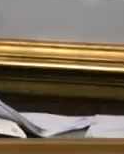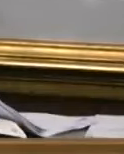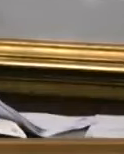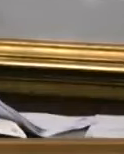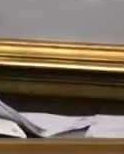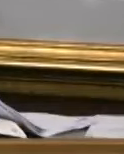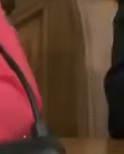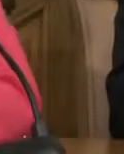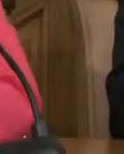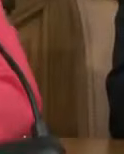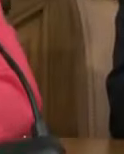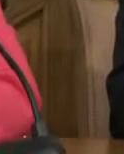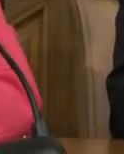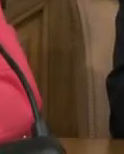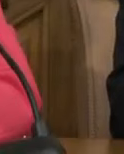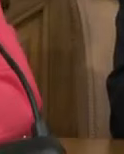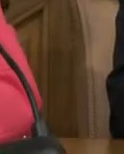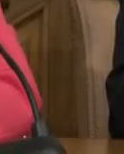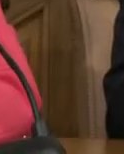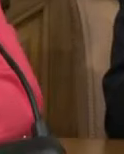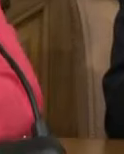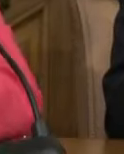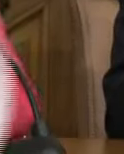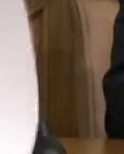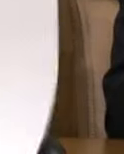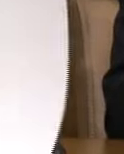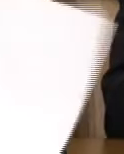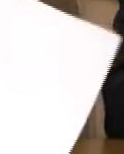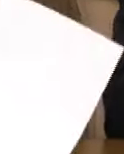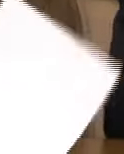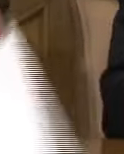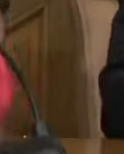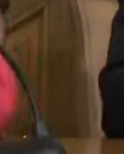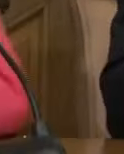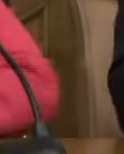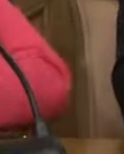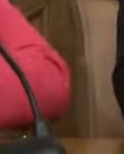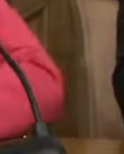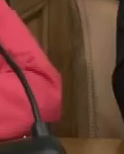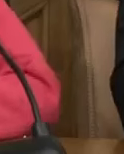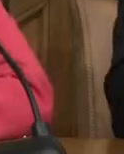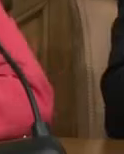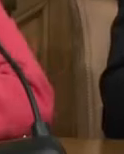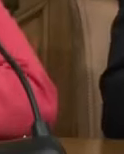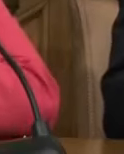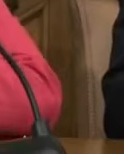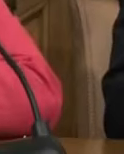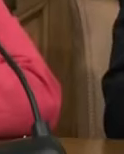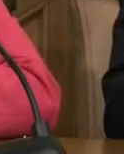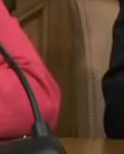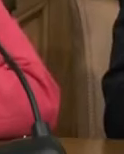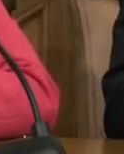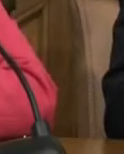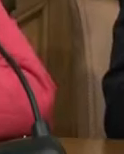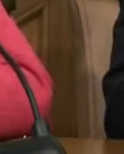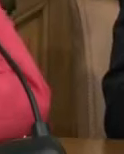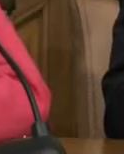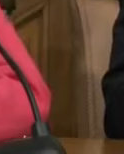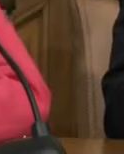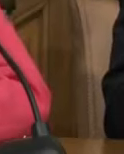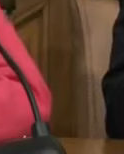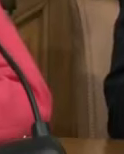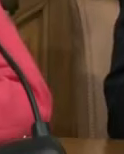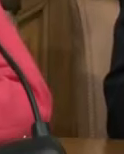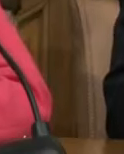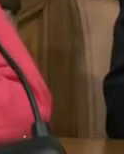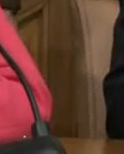aprobado. Siguiente. Ducentésimo trigésimo cuarto. Se sugiere aprobar con modificación la denominación del epígrafe del artículo 102, el